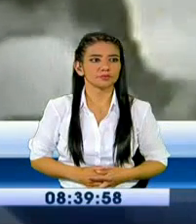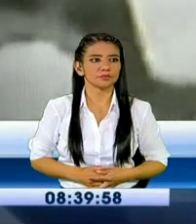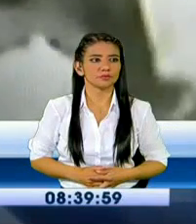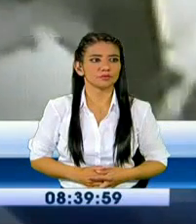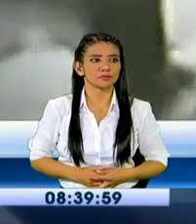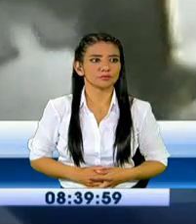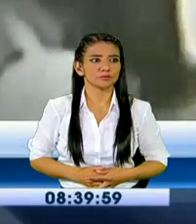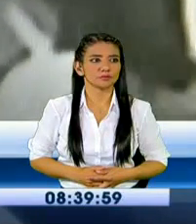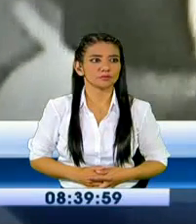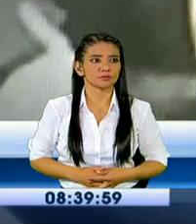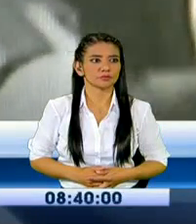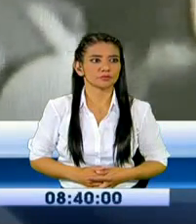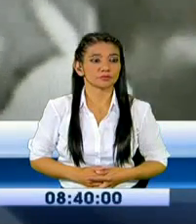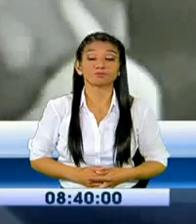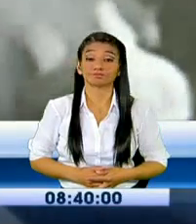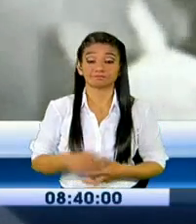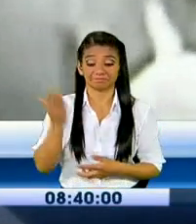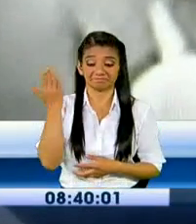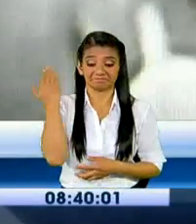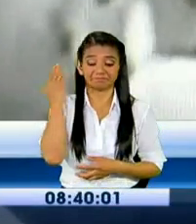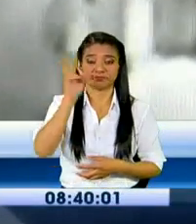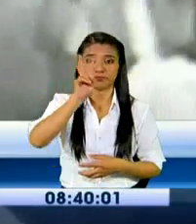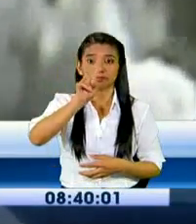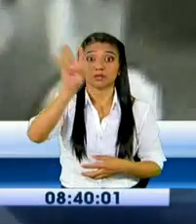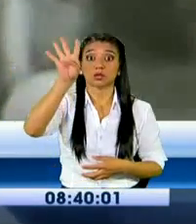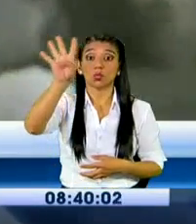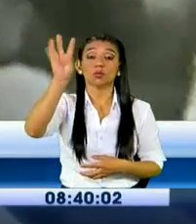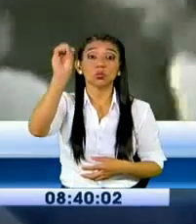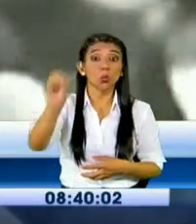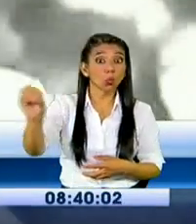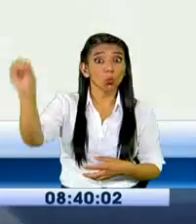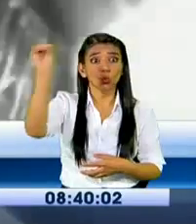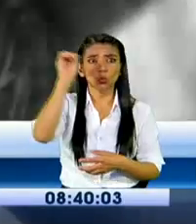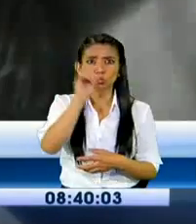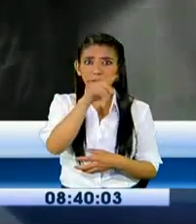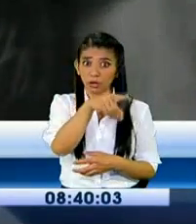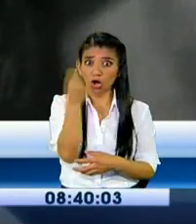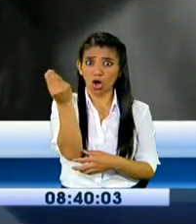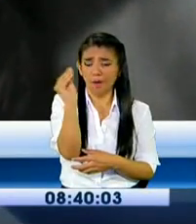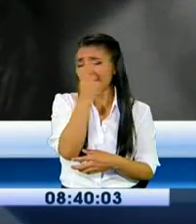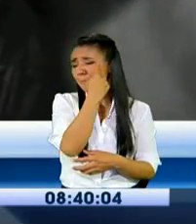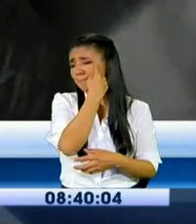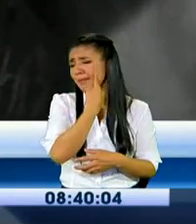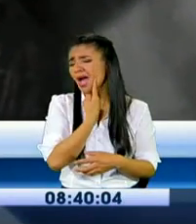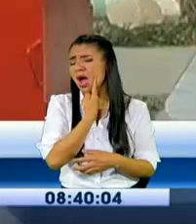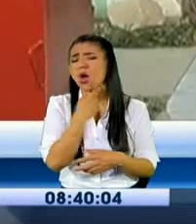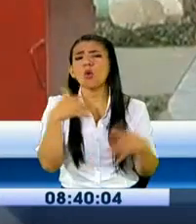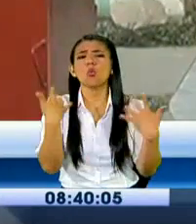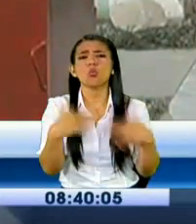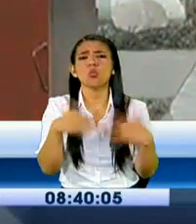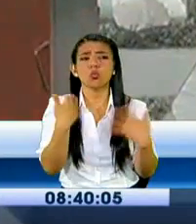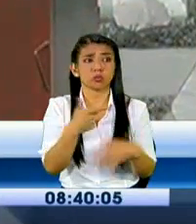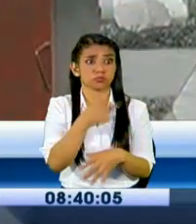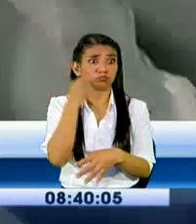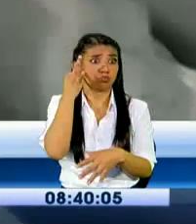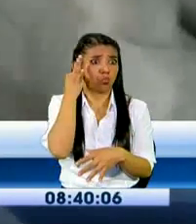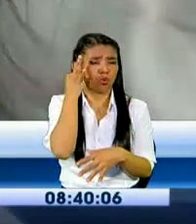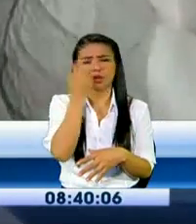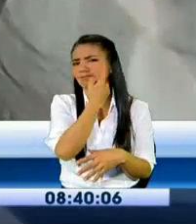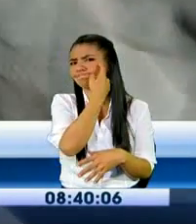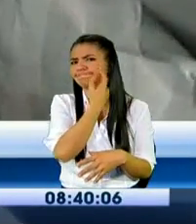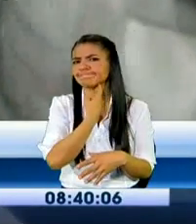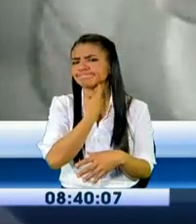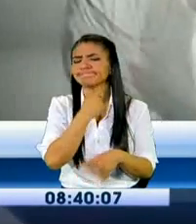El de esta joven madre el pasado 24 de octubre es el más reciente caso conocido en el que una mujer termina con el